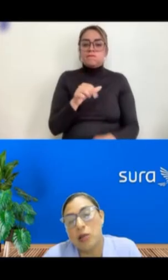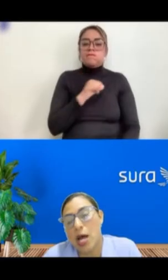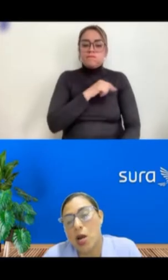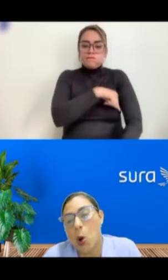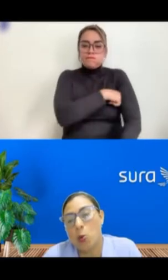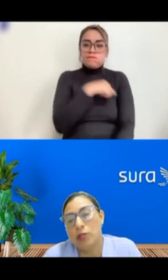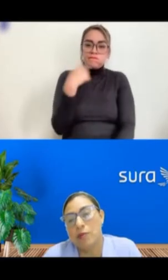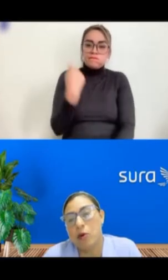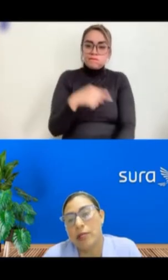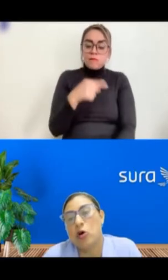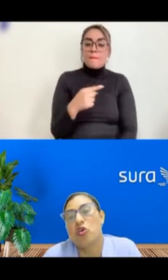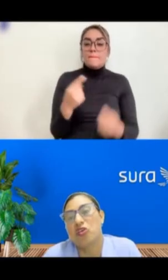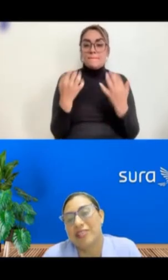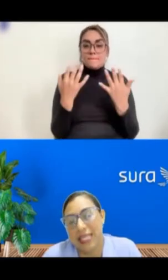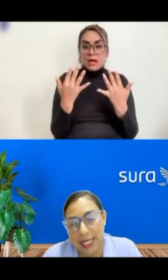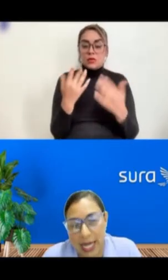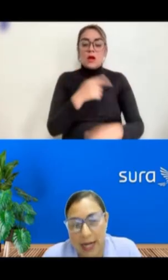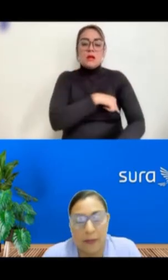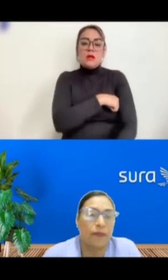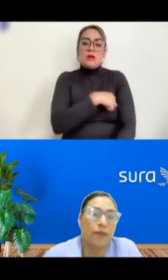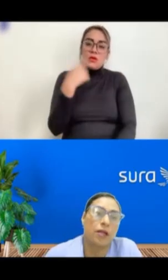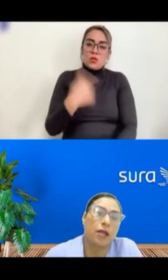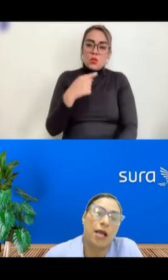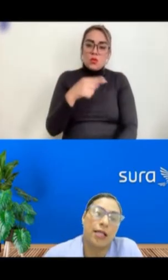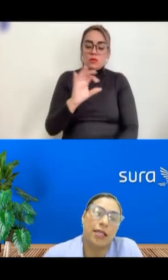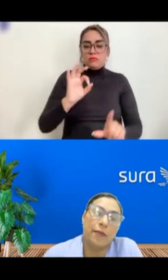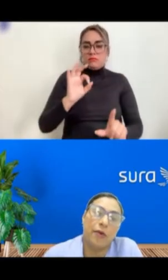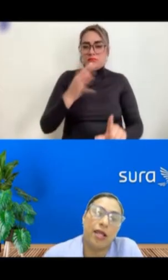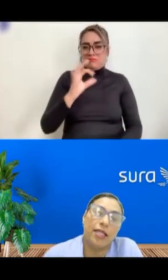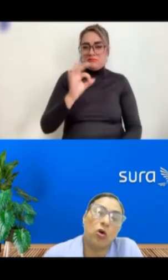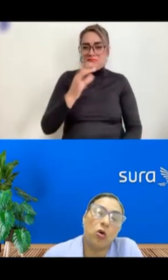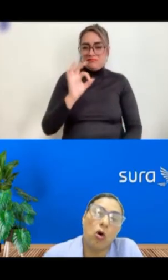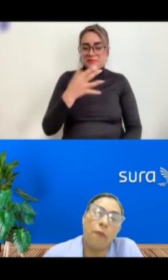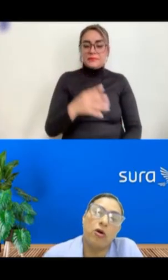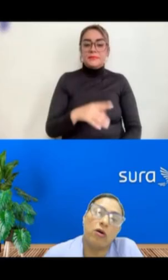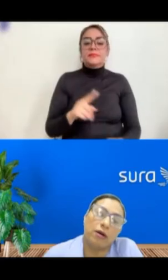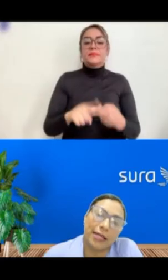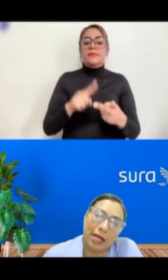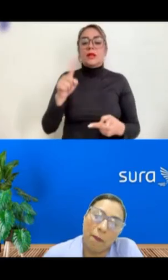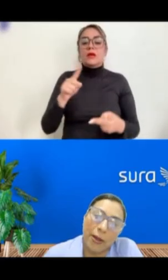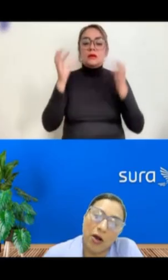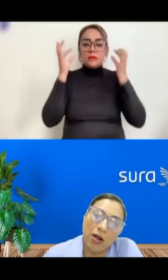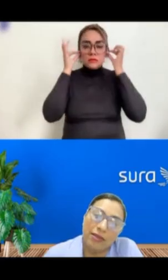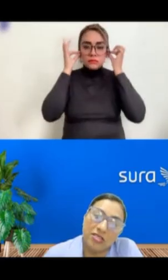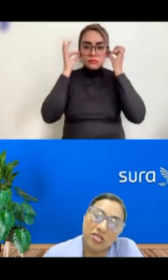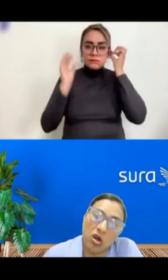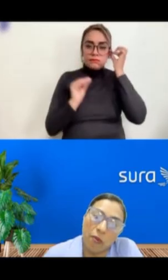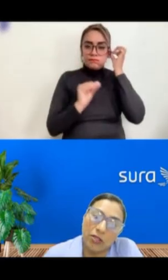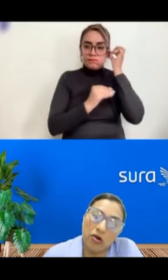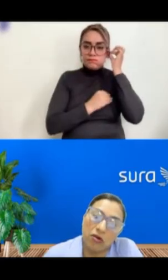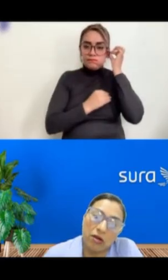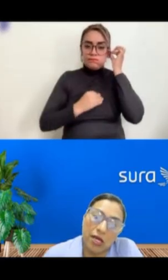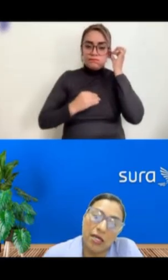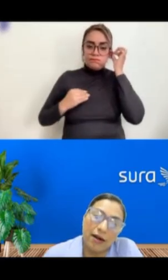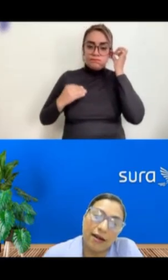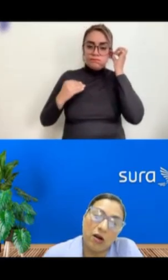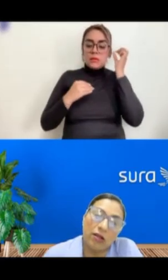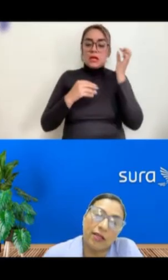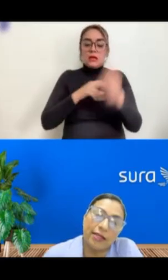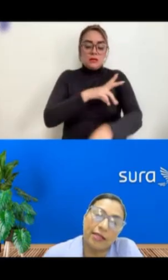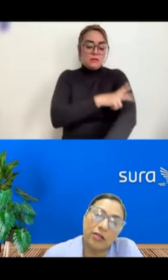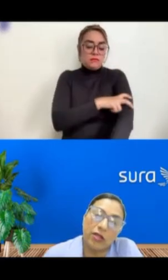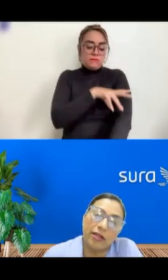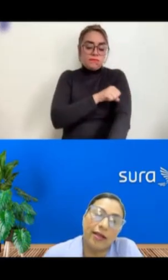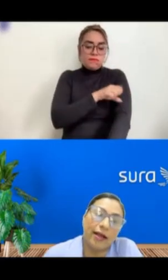termómetro, ya sea manual o un termómetro digital. Tenemos el estetoscopio, que está acompañado del tensiómetro y